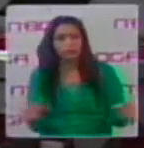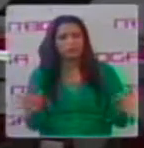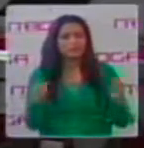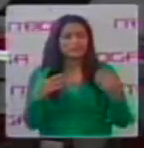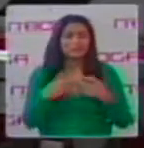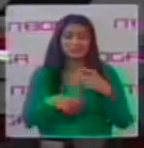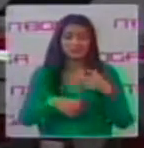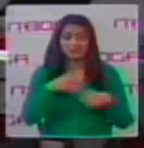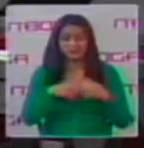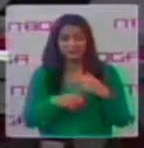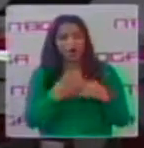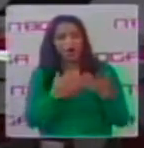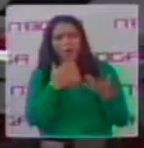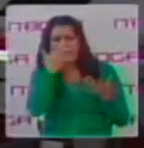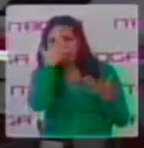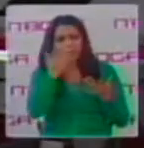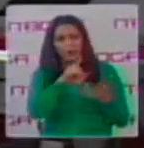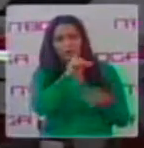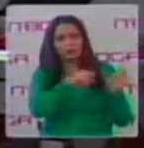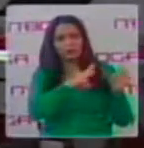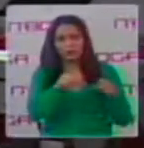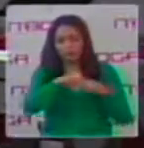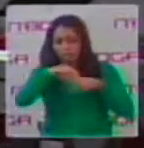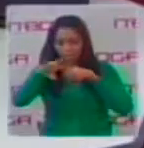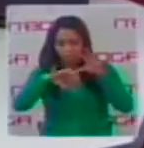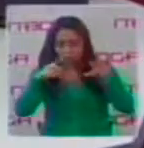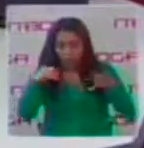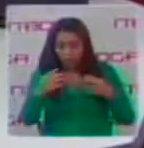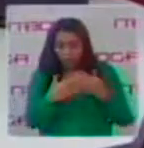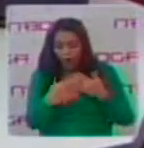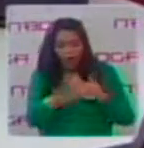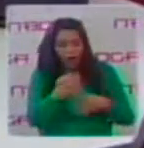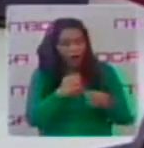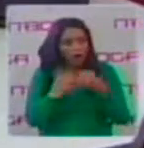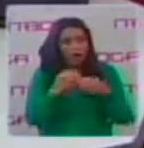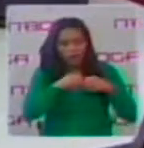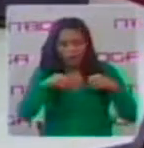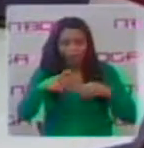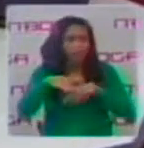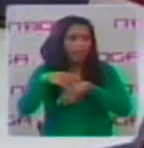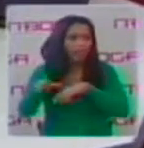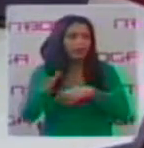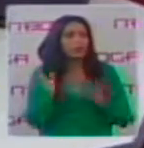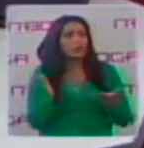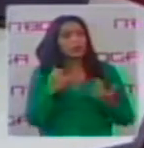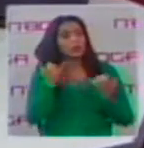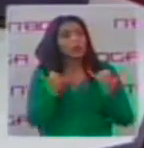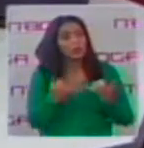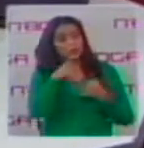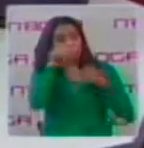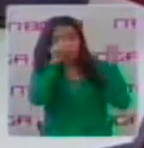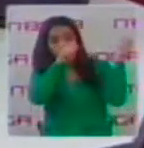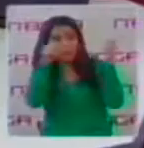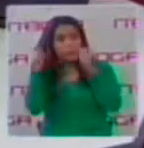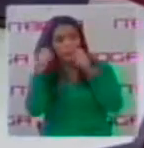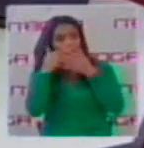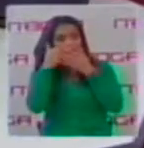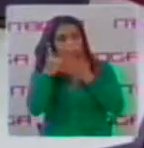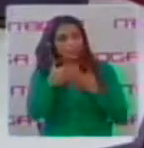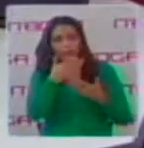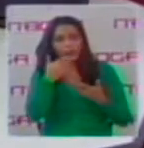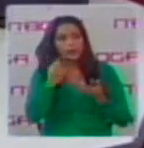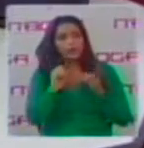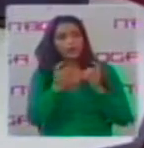es un problema debido a que los chamberos pues abren las fundas y las dejan así. Ahora, ¿de qué manera esta campaña puede evitar esto o mejorar